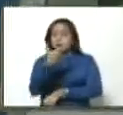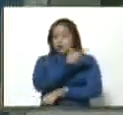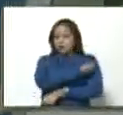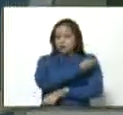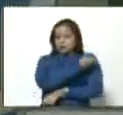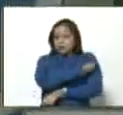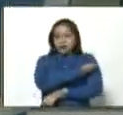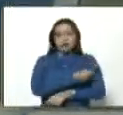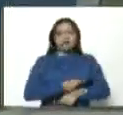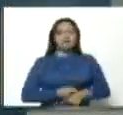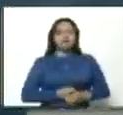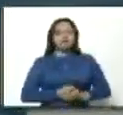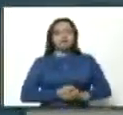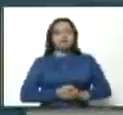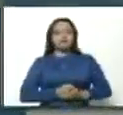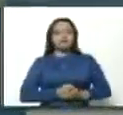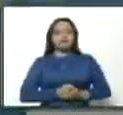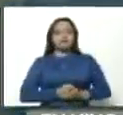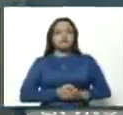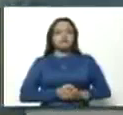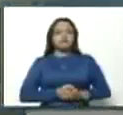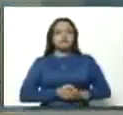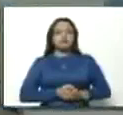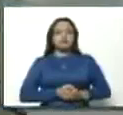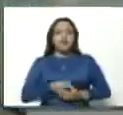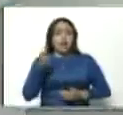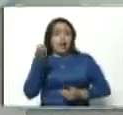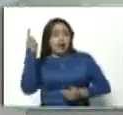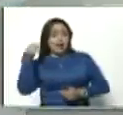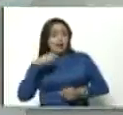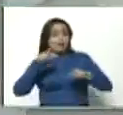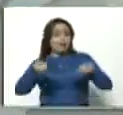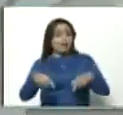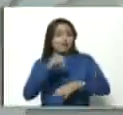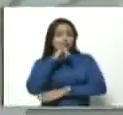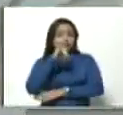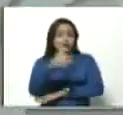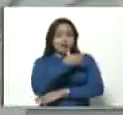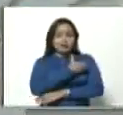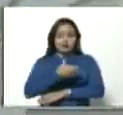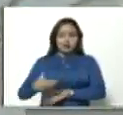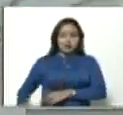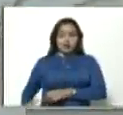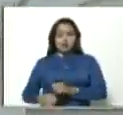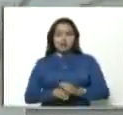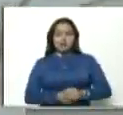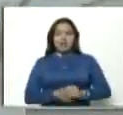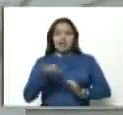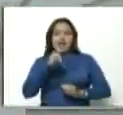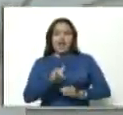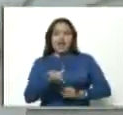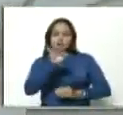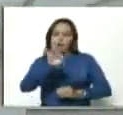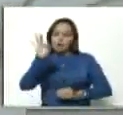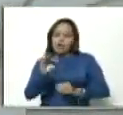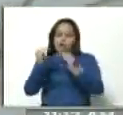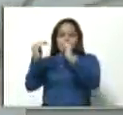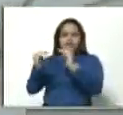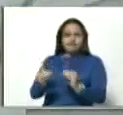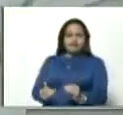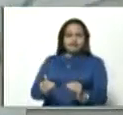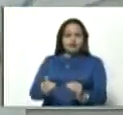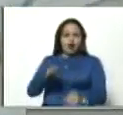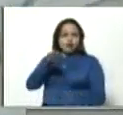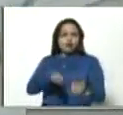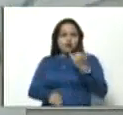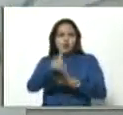de vacunación. Y justamente ayer también informó el presidente que tuvimos la tasa más baja de incidencia en el